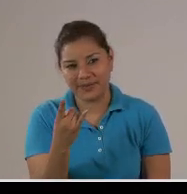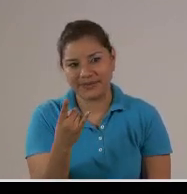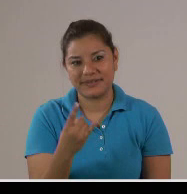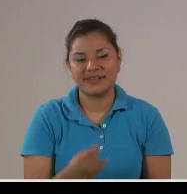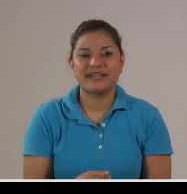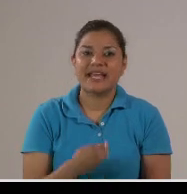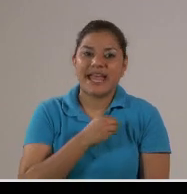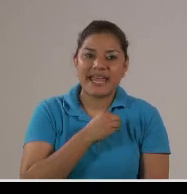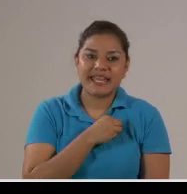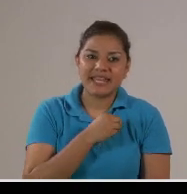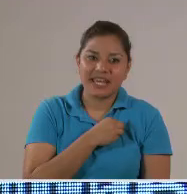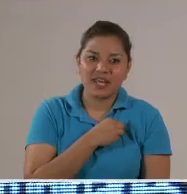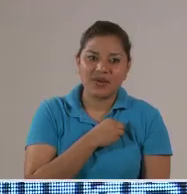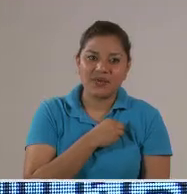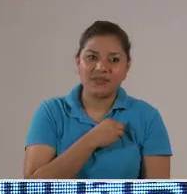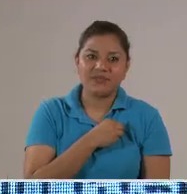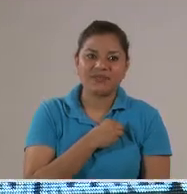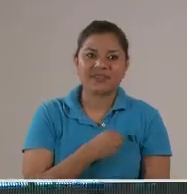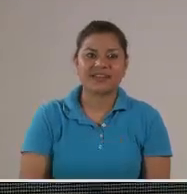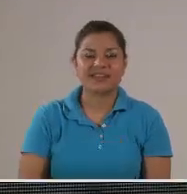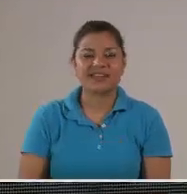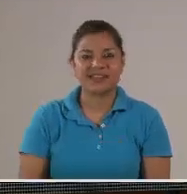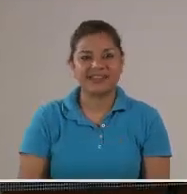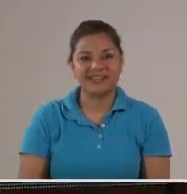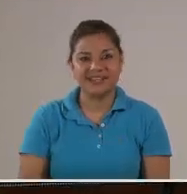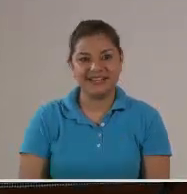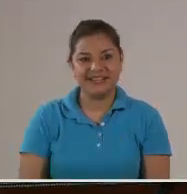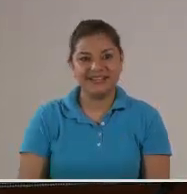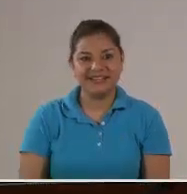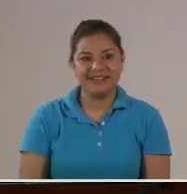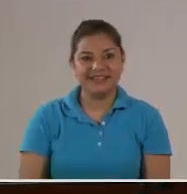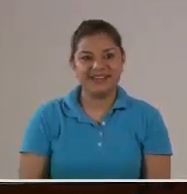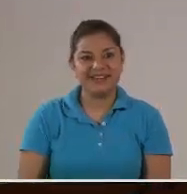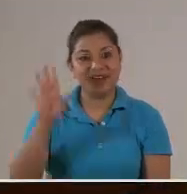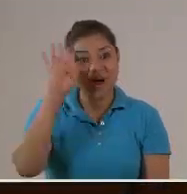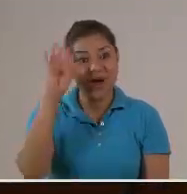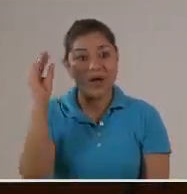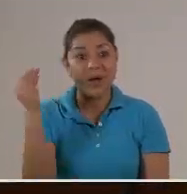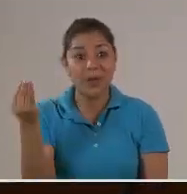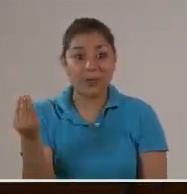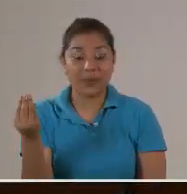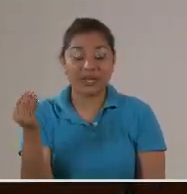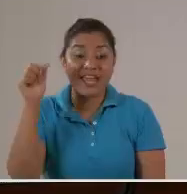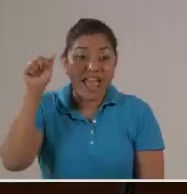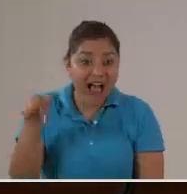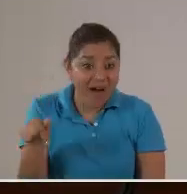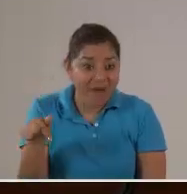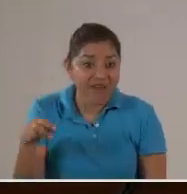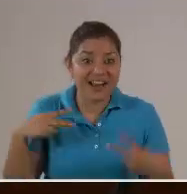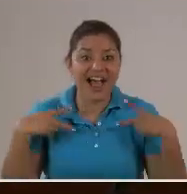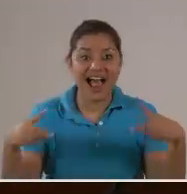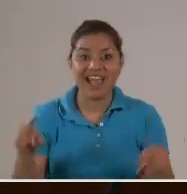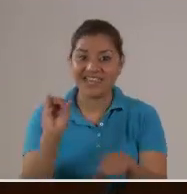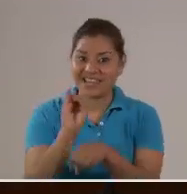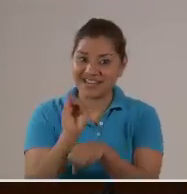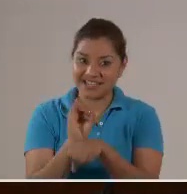vez pero yo no puedo creer que hay Iglesias de viejos y Iglesias de